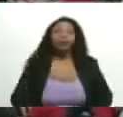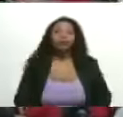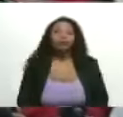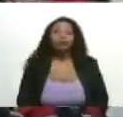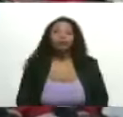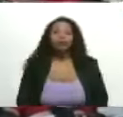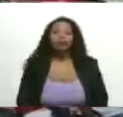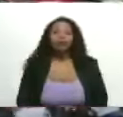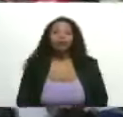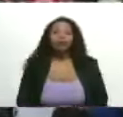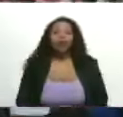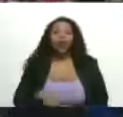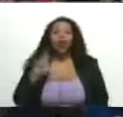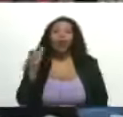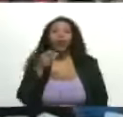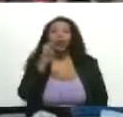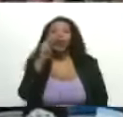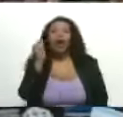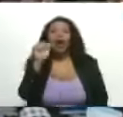Los